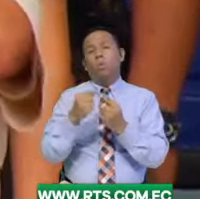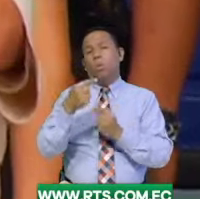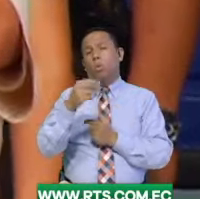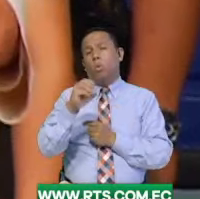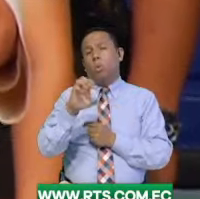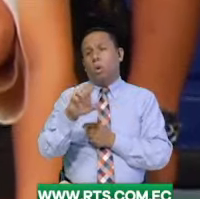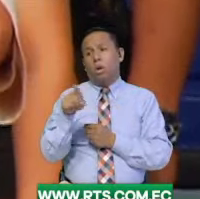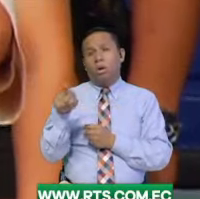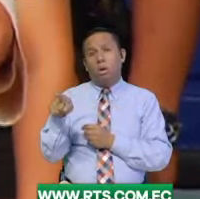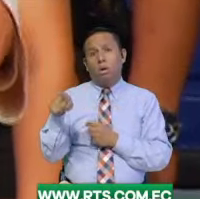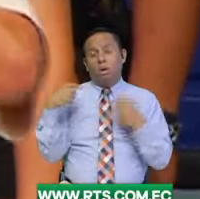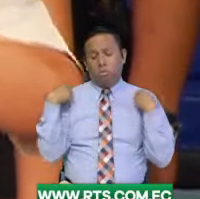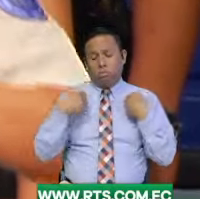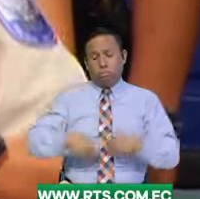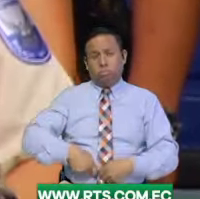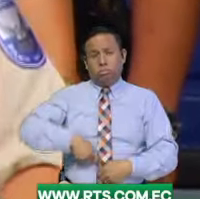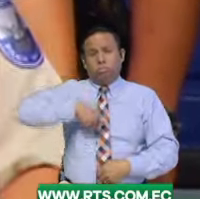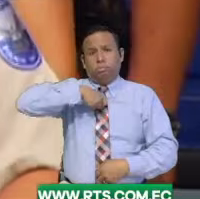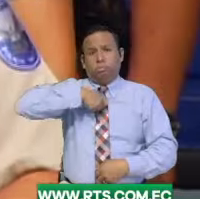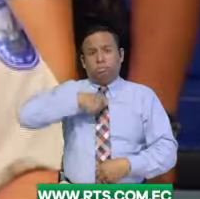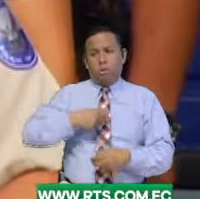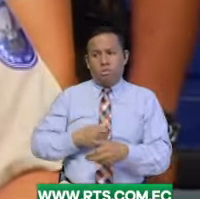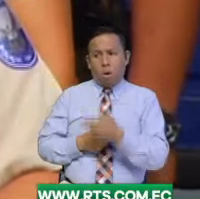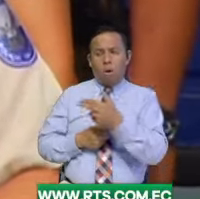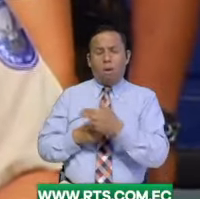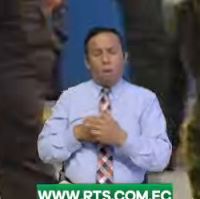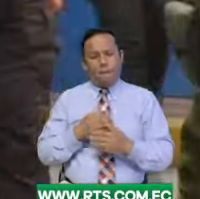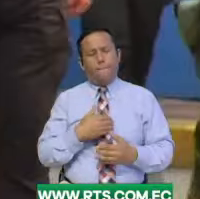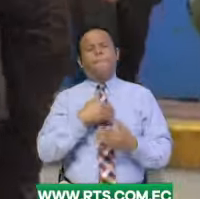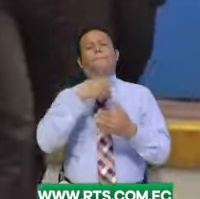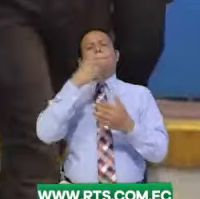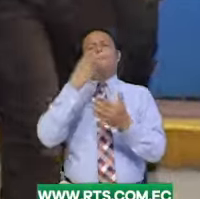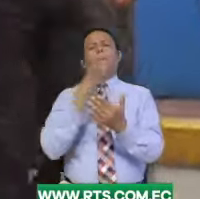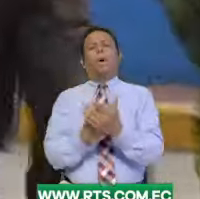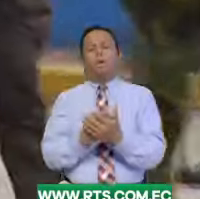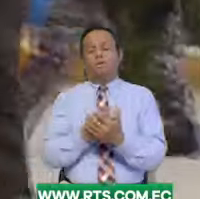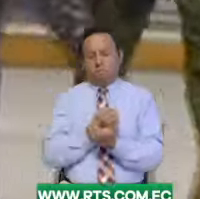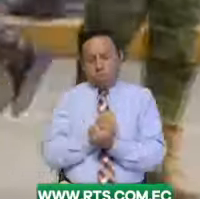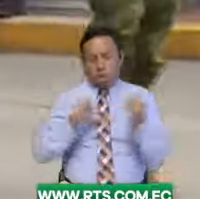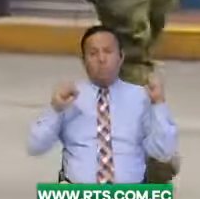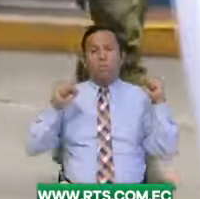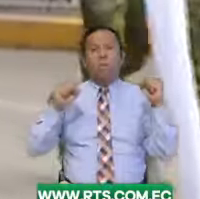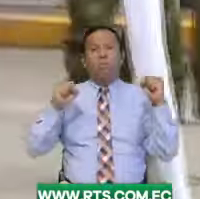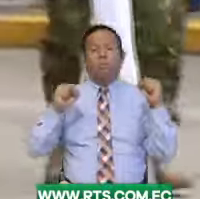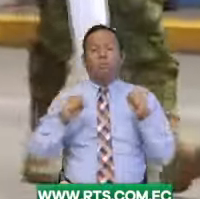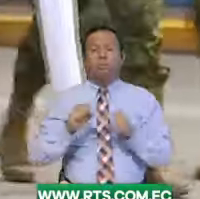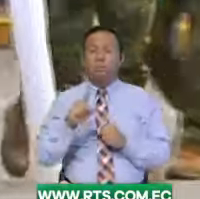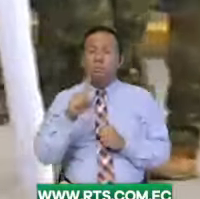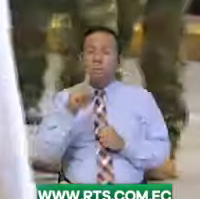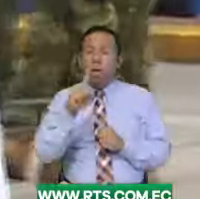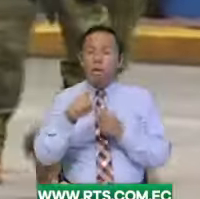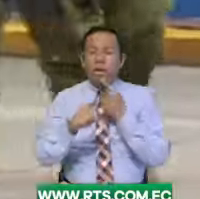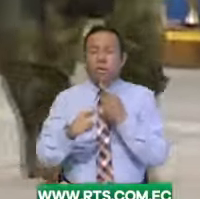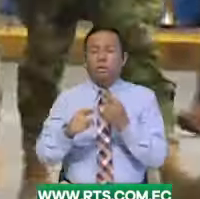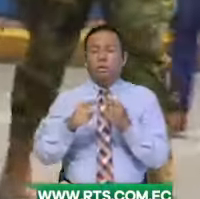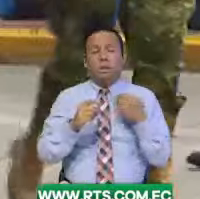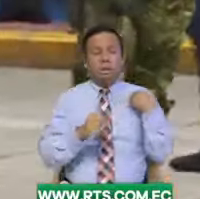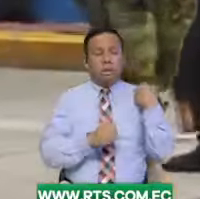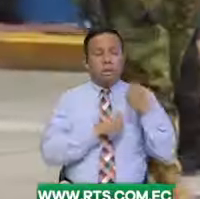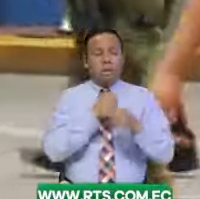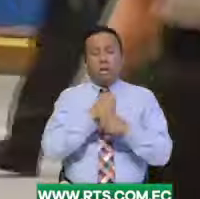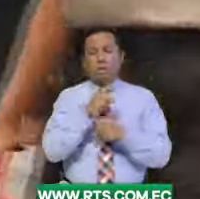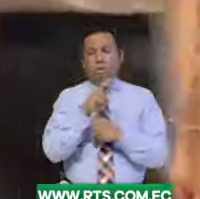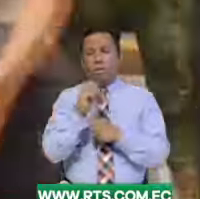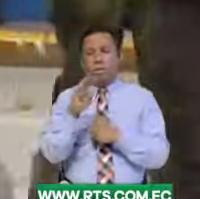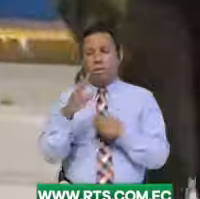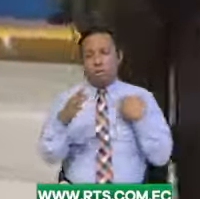esos chalecos le salvó la vida. Gracias, señor presidente. Sin embargo, también lamentó las bajas que durante este año se